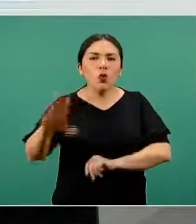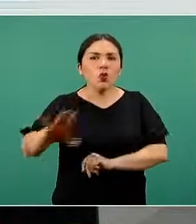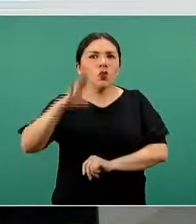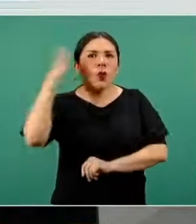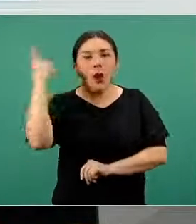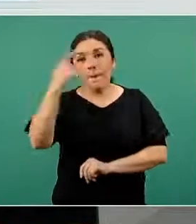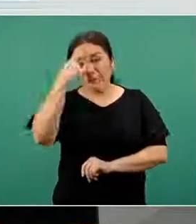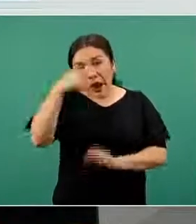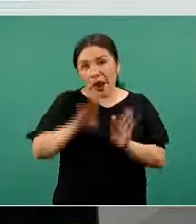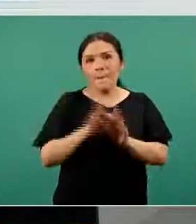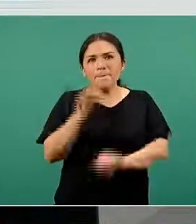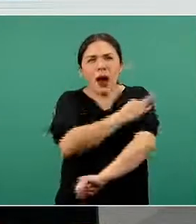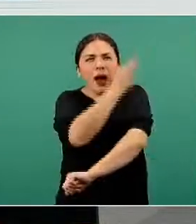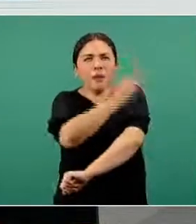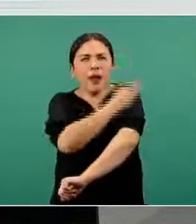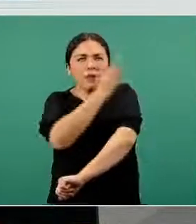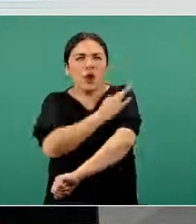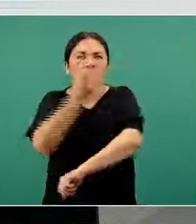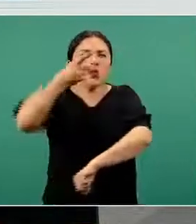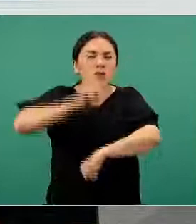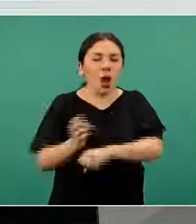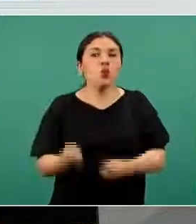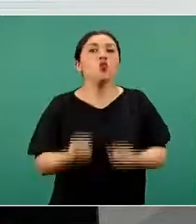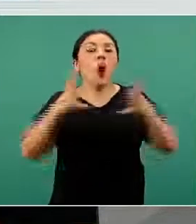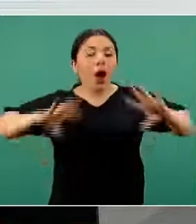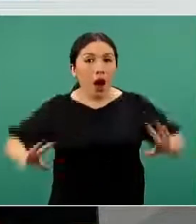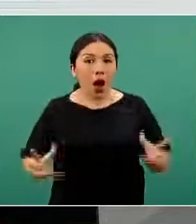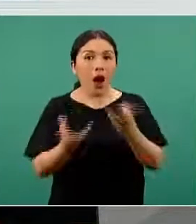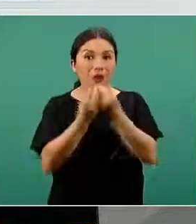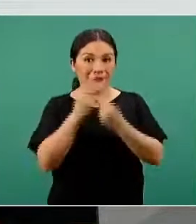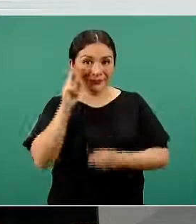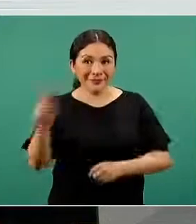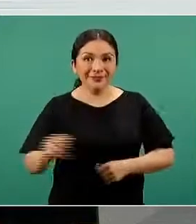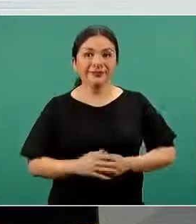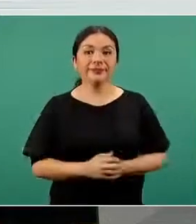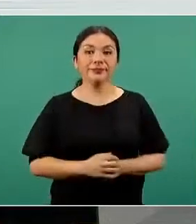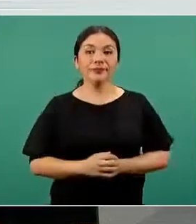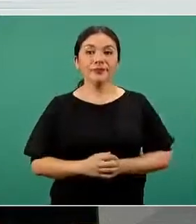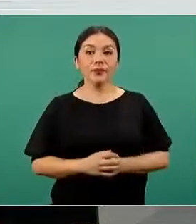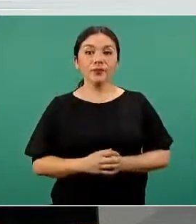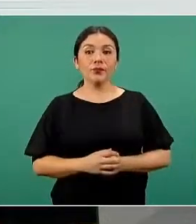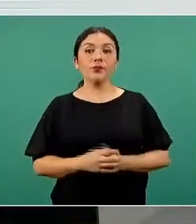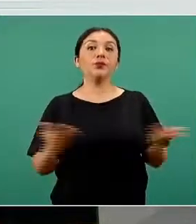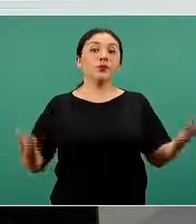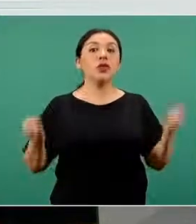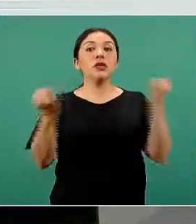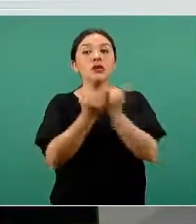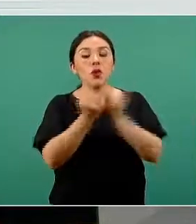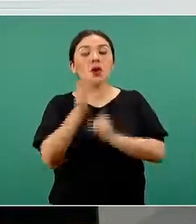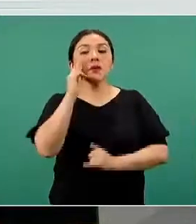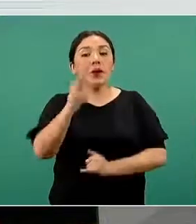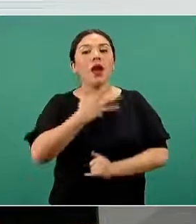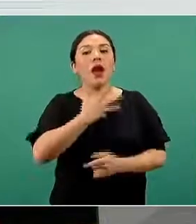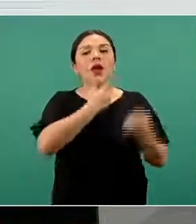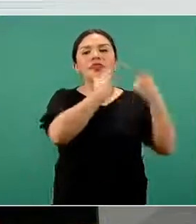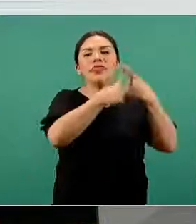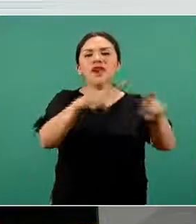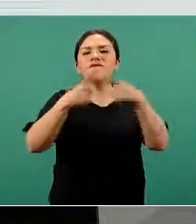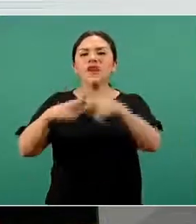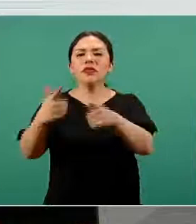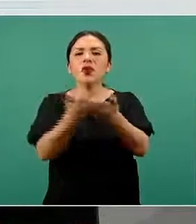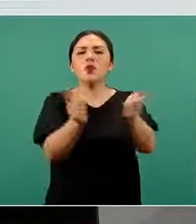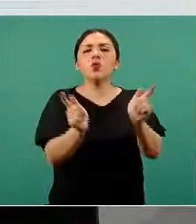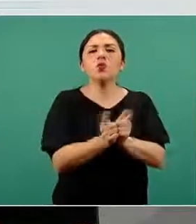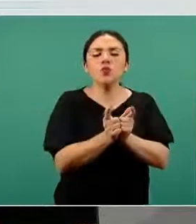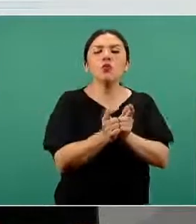velocidad con la que se van aplicando estas dosis. Si me pasa la siguiente, por favor. También tenemos los diferentes grupos que